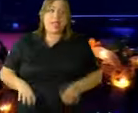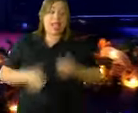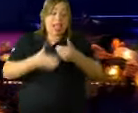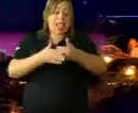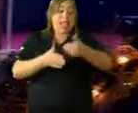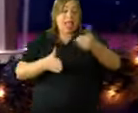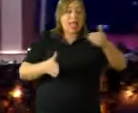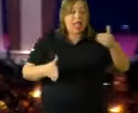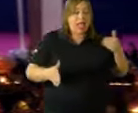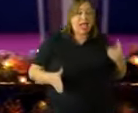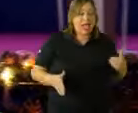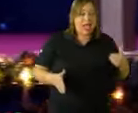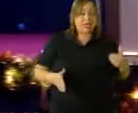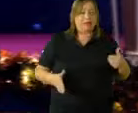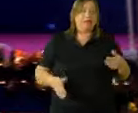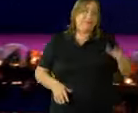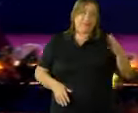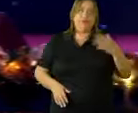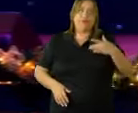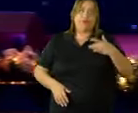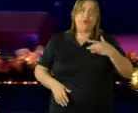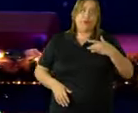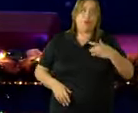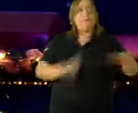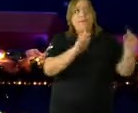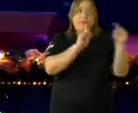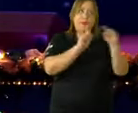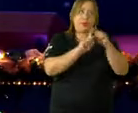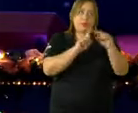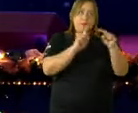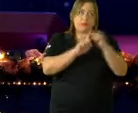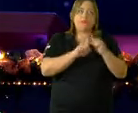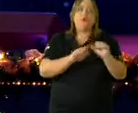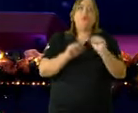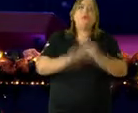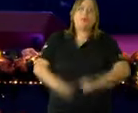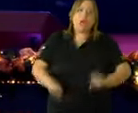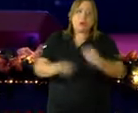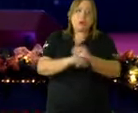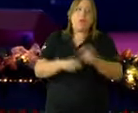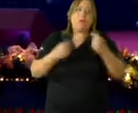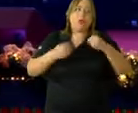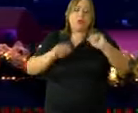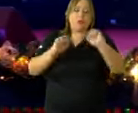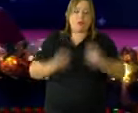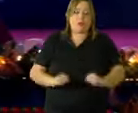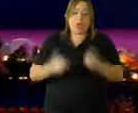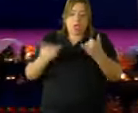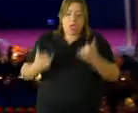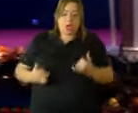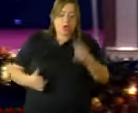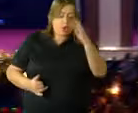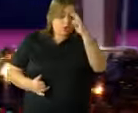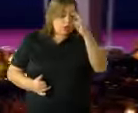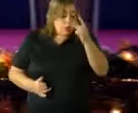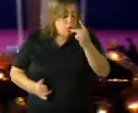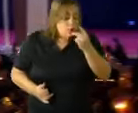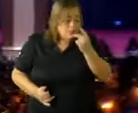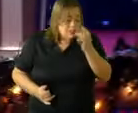era una mujer muy positiva. Creía que si me esforzaba lo podíamos lograr. Pero ahora que conocí al